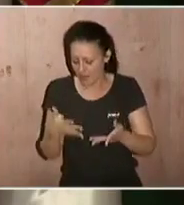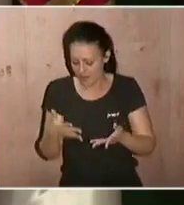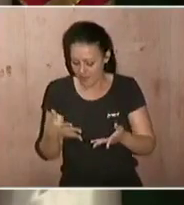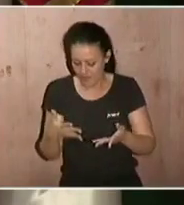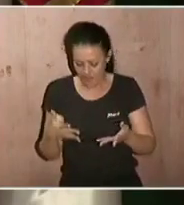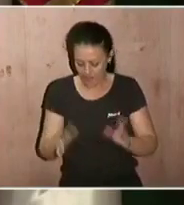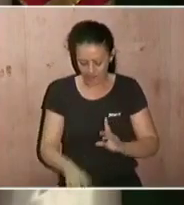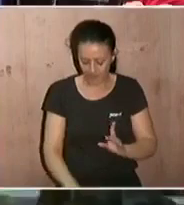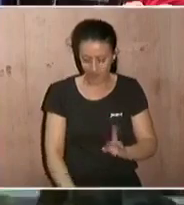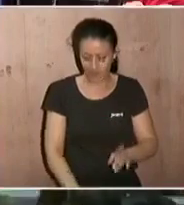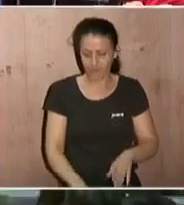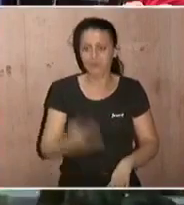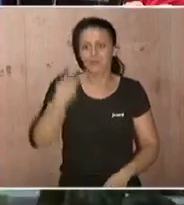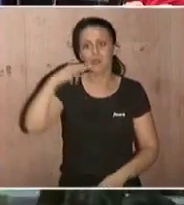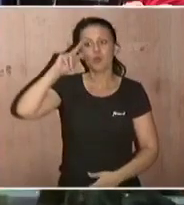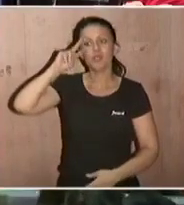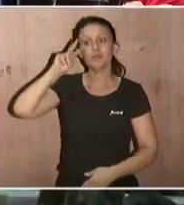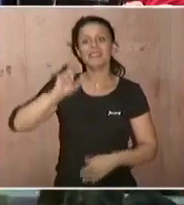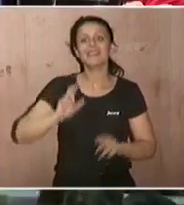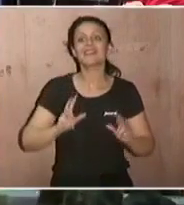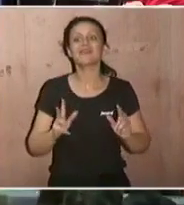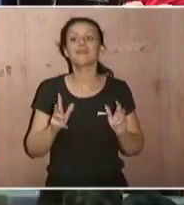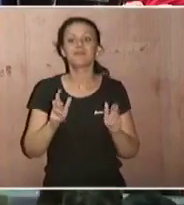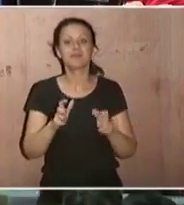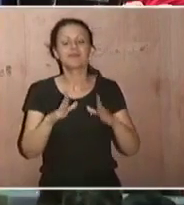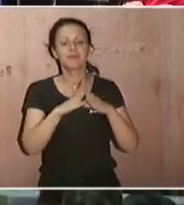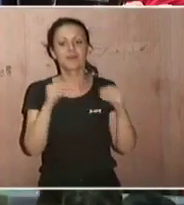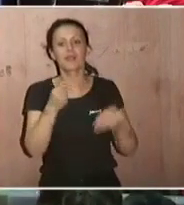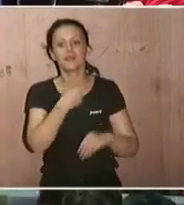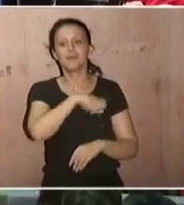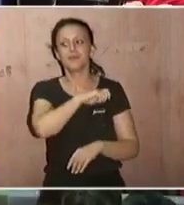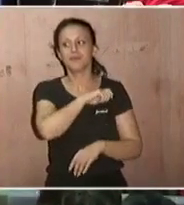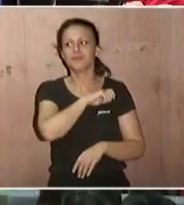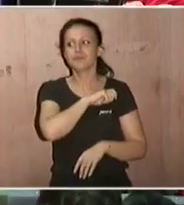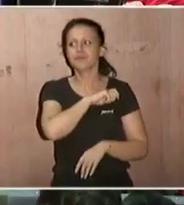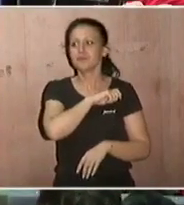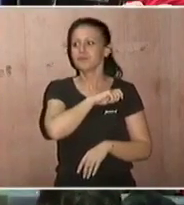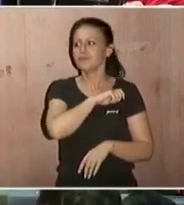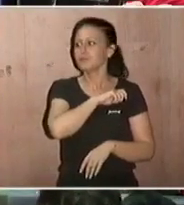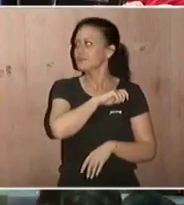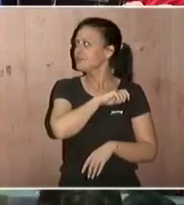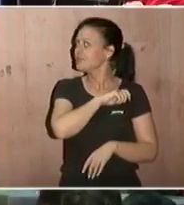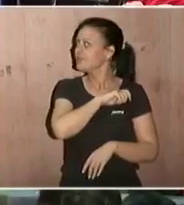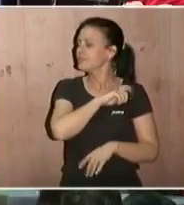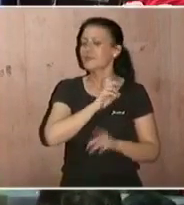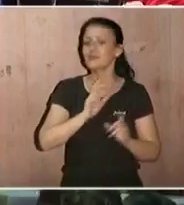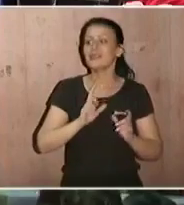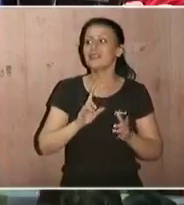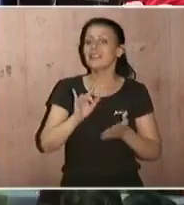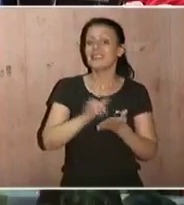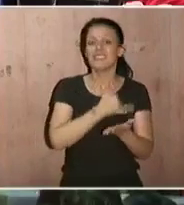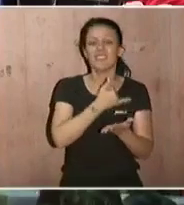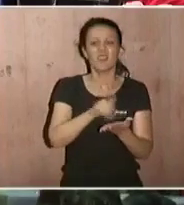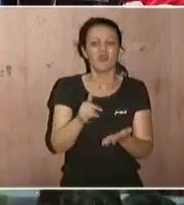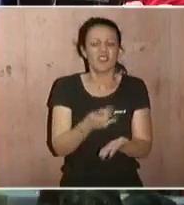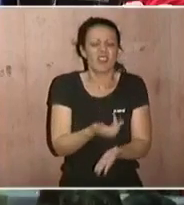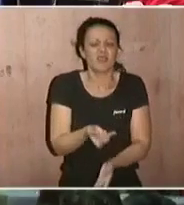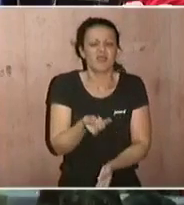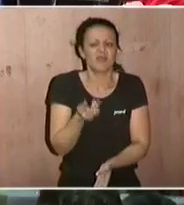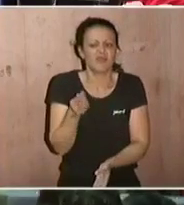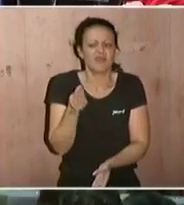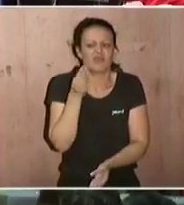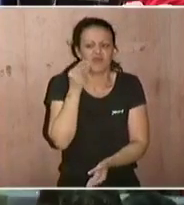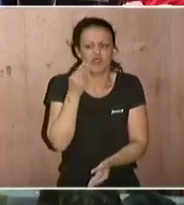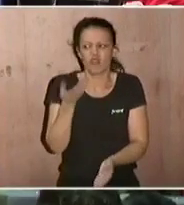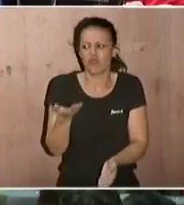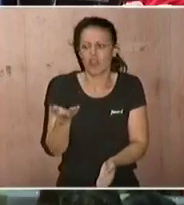mi experiencia inicial en la Universidad Española abundaban las asignaturas inútiles, dicho